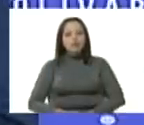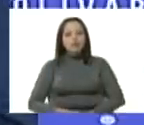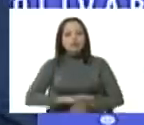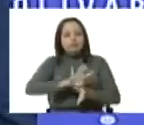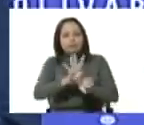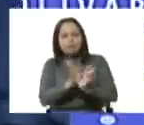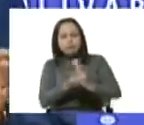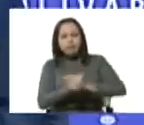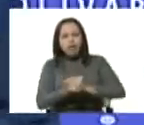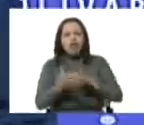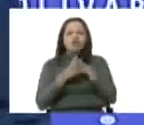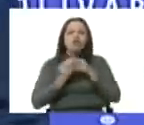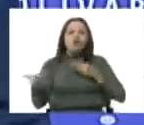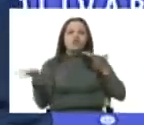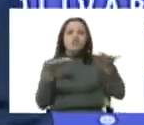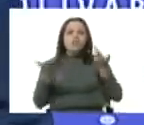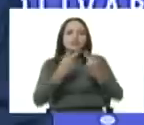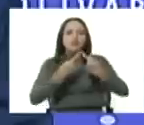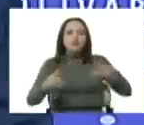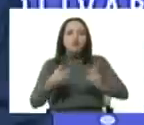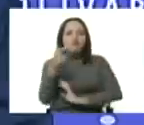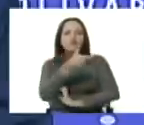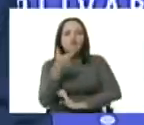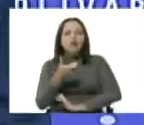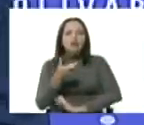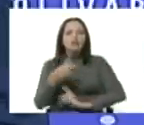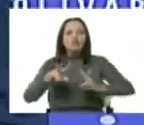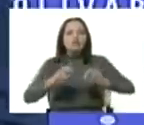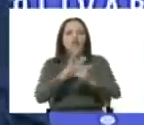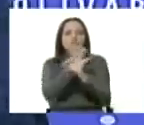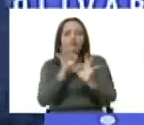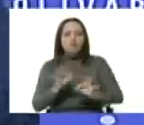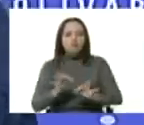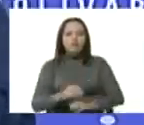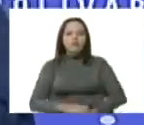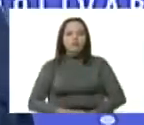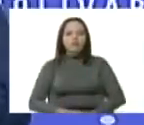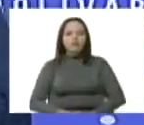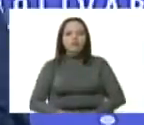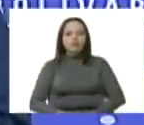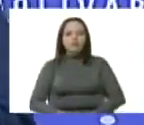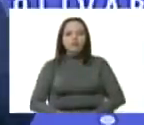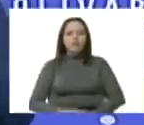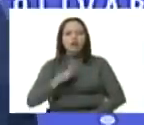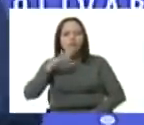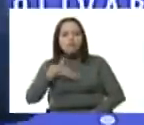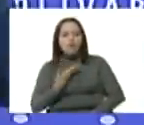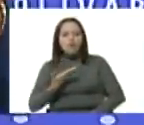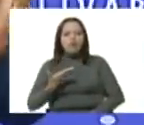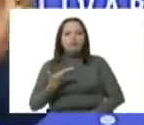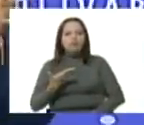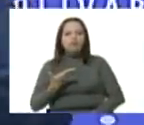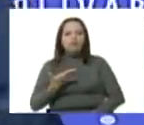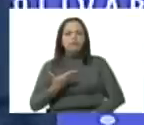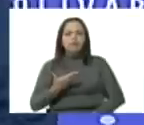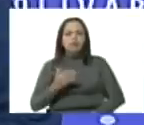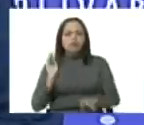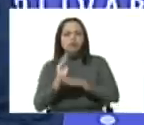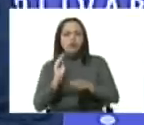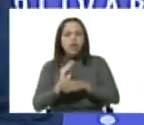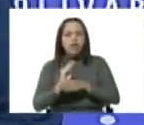transformaciones en todos los servicios públicos y buscar nuevas fórmulas para garantizarle al pueblo todo, su